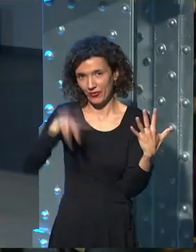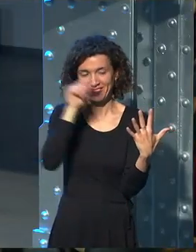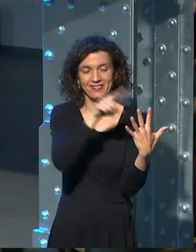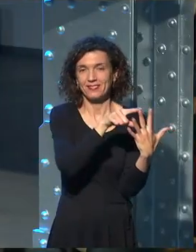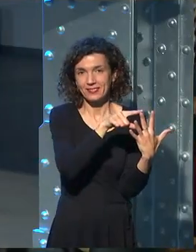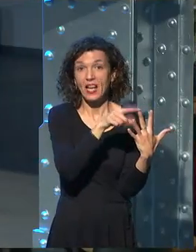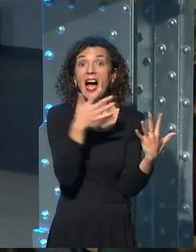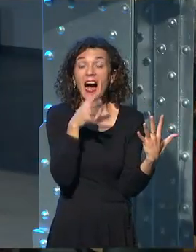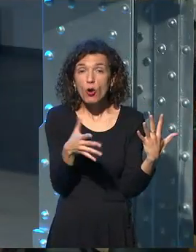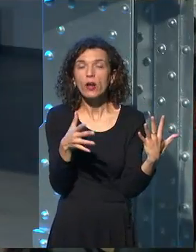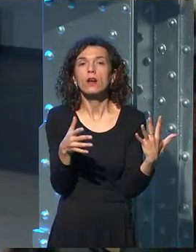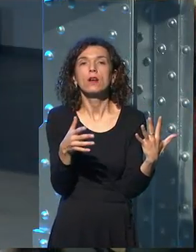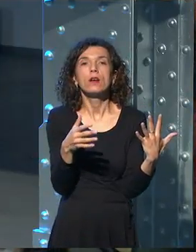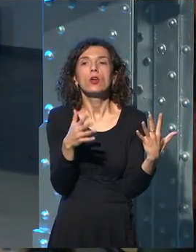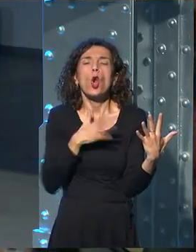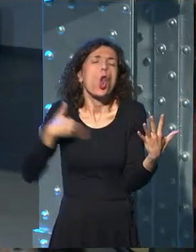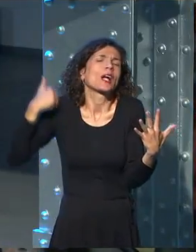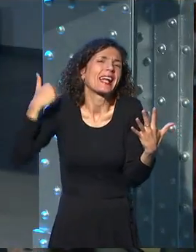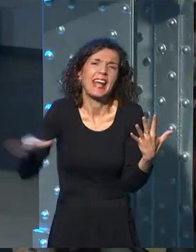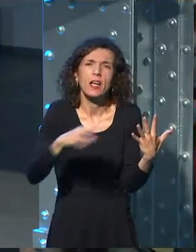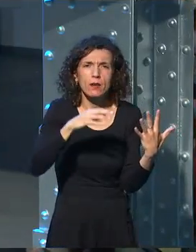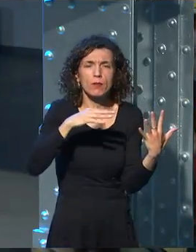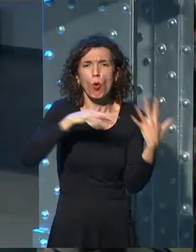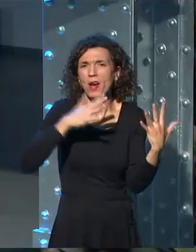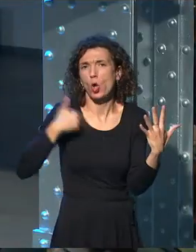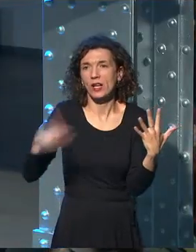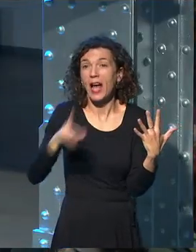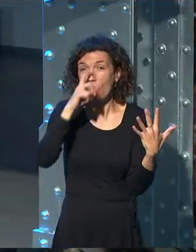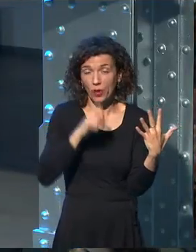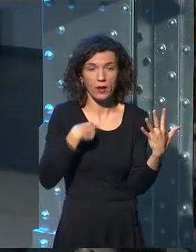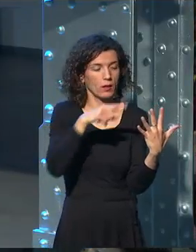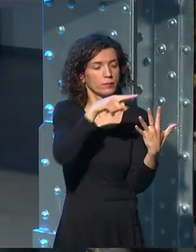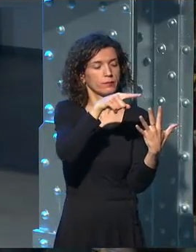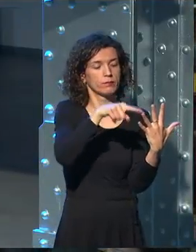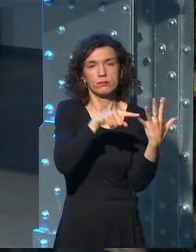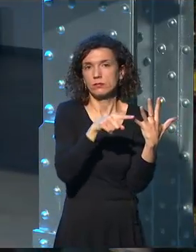Muy bien. Ahora moveros el número de posiciones que queráis, pero recordad ese número. Ya.